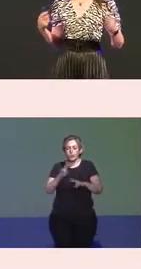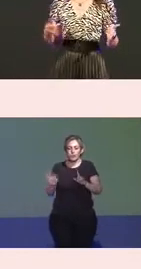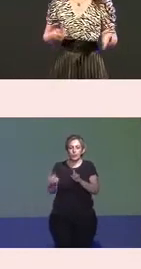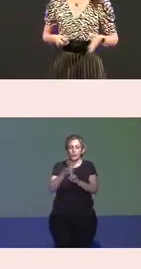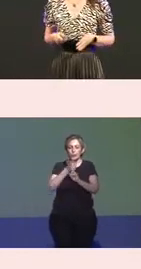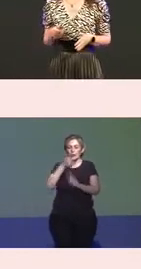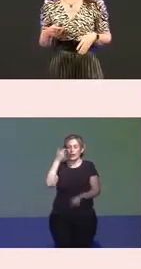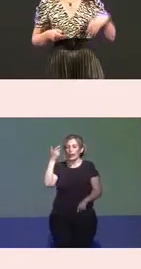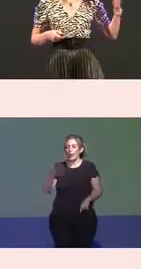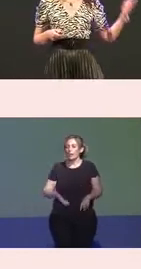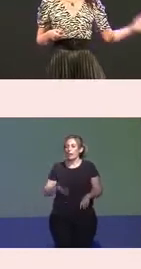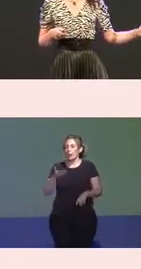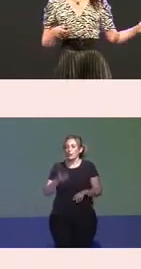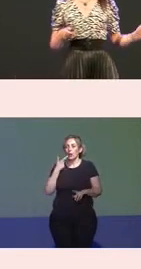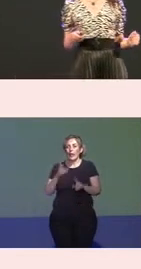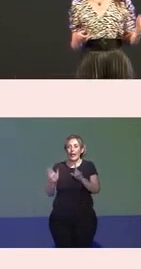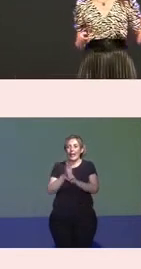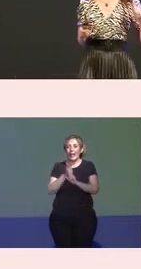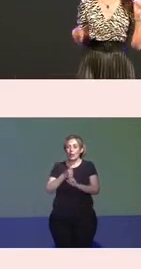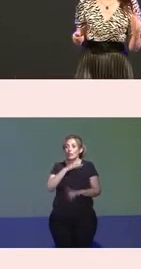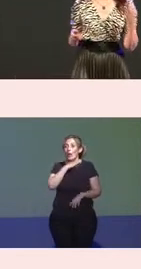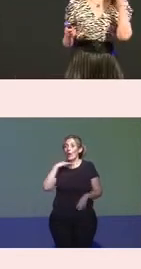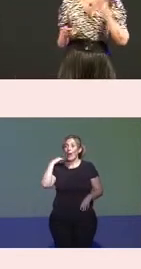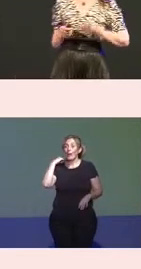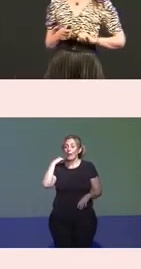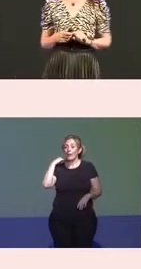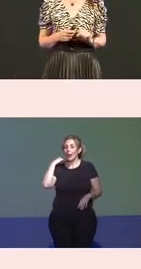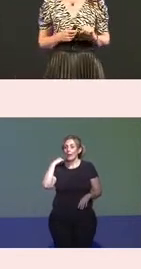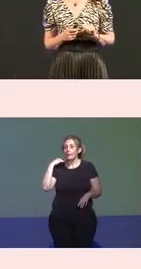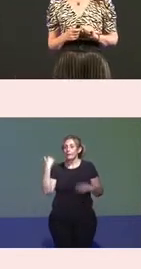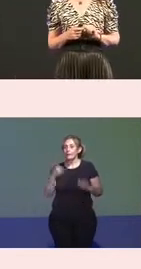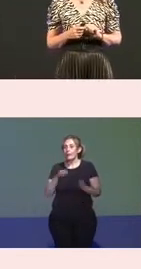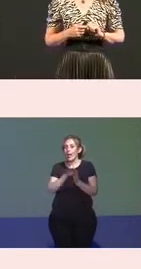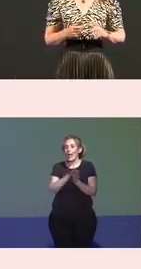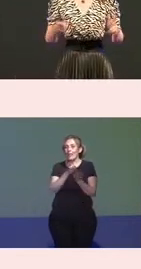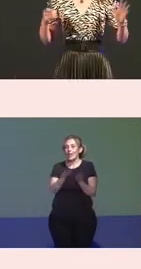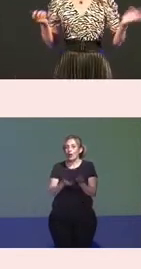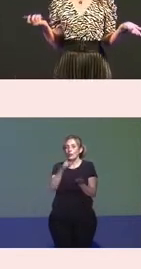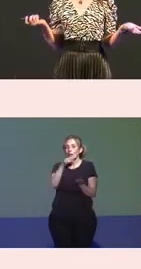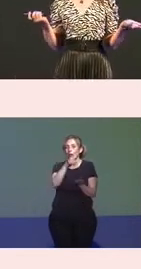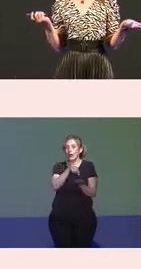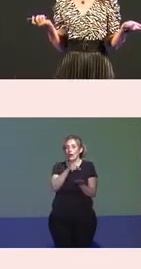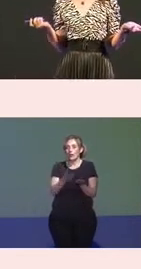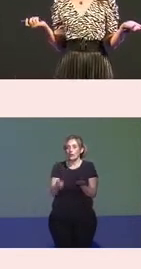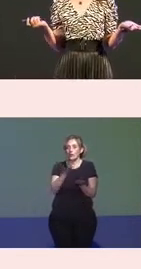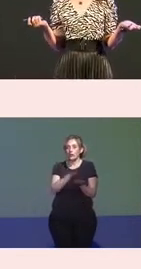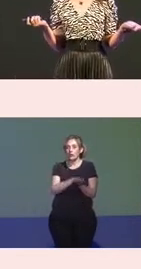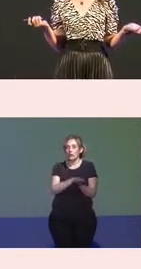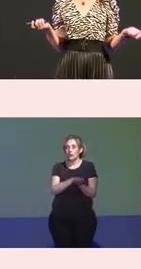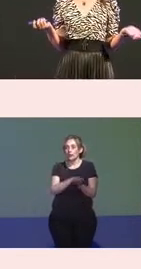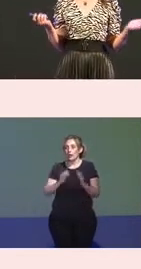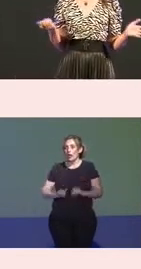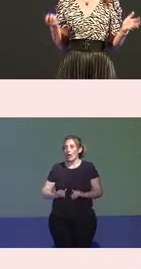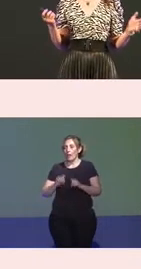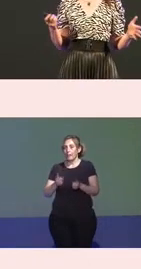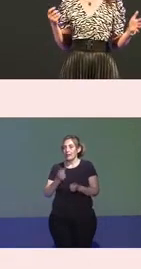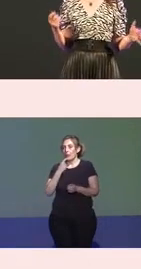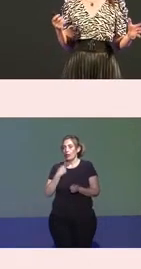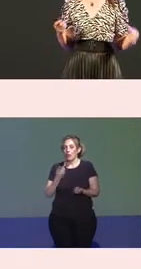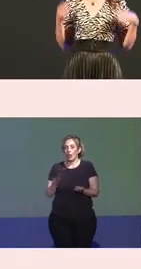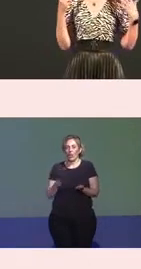peinándola es Encontraron la cabeza que estaba en el ataúd y vosotros diréis Susana que empezaste diciéndonos que el